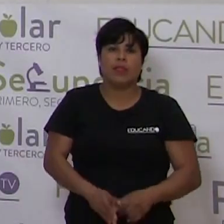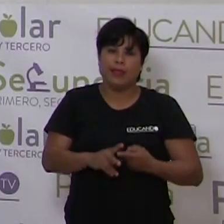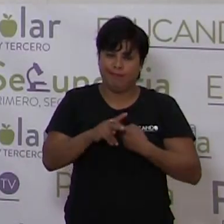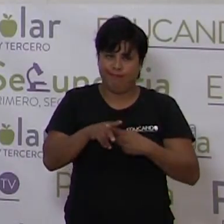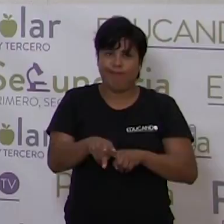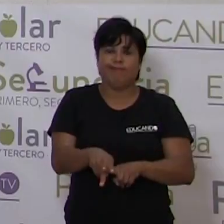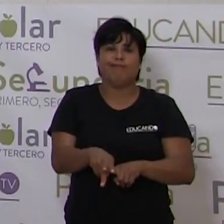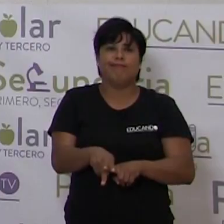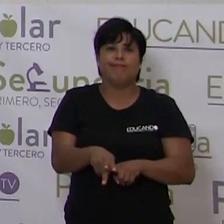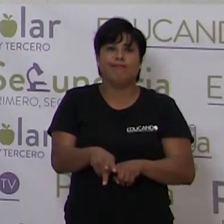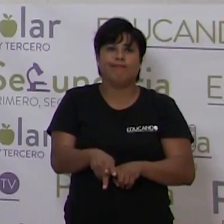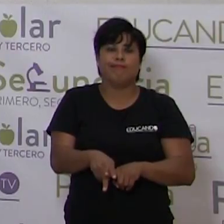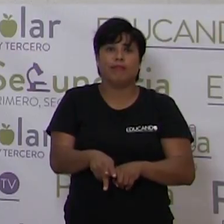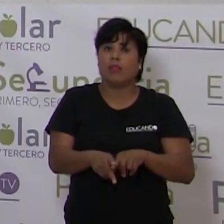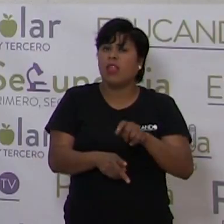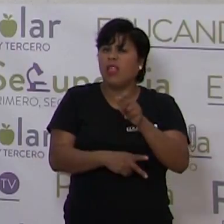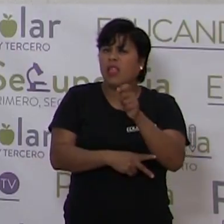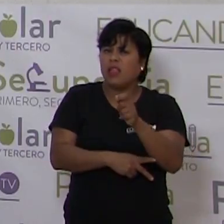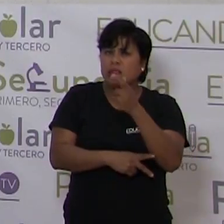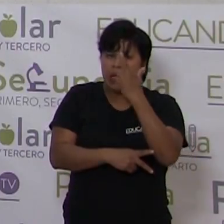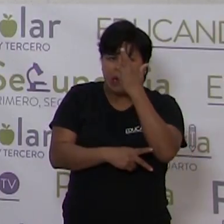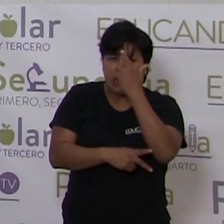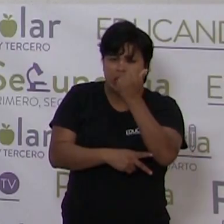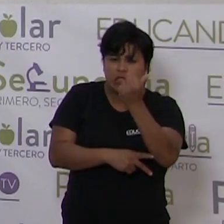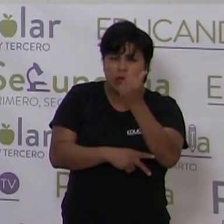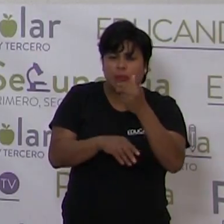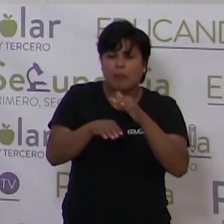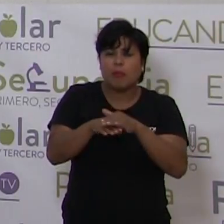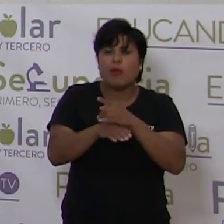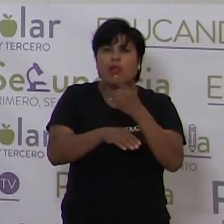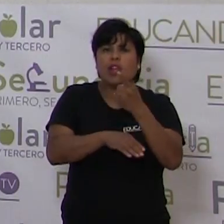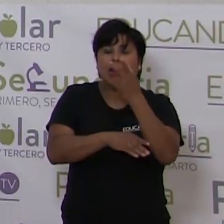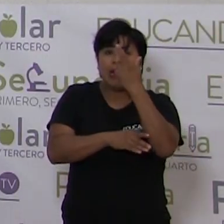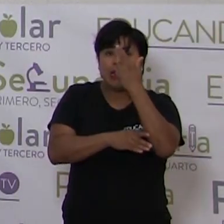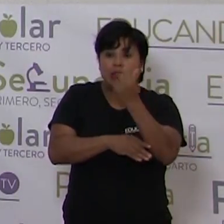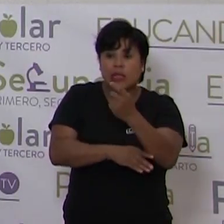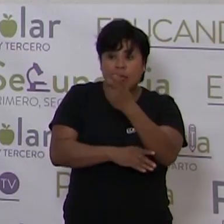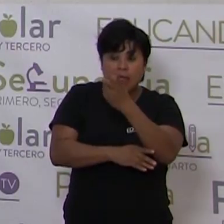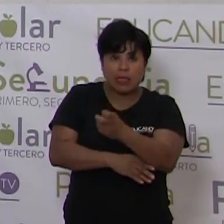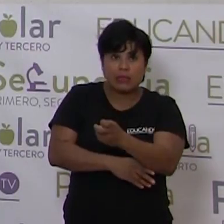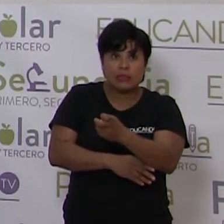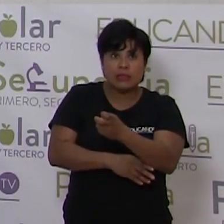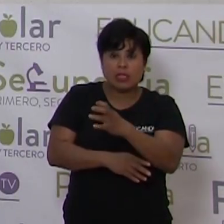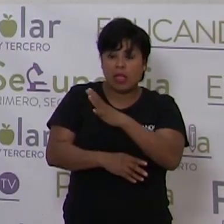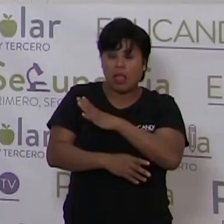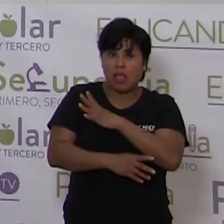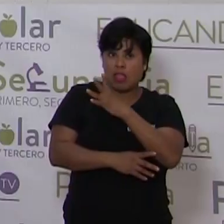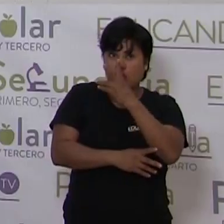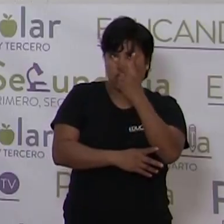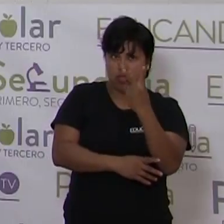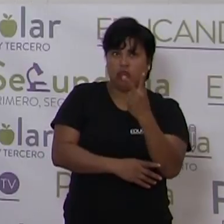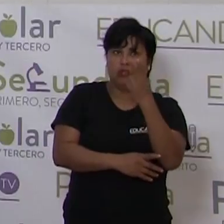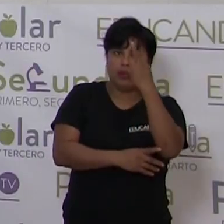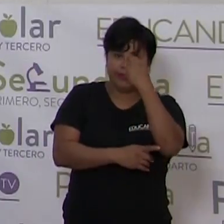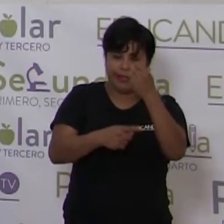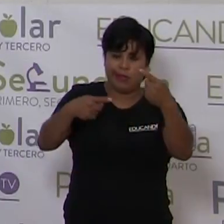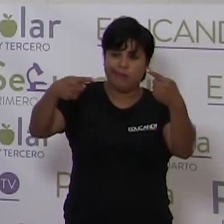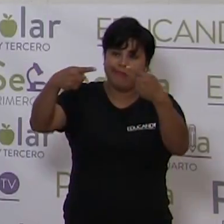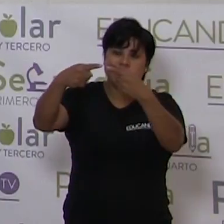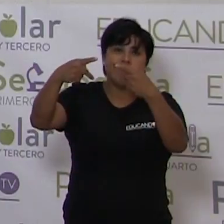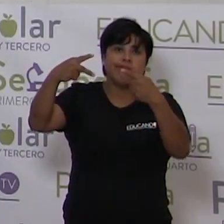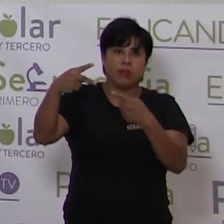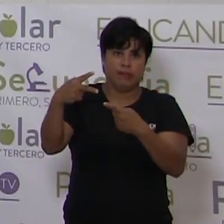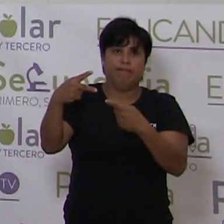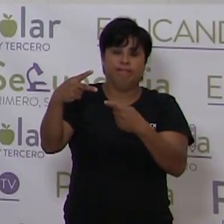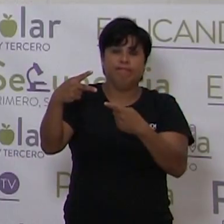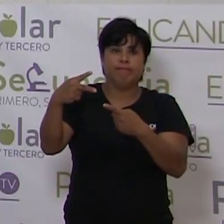Empecemos. La razón de esta figura es 2, o sea que lo tengo